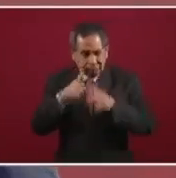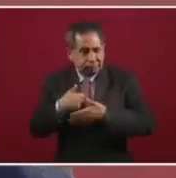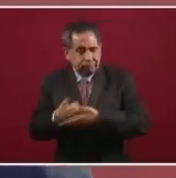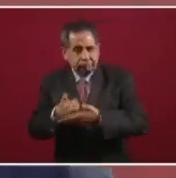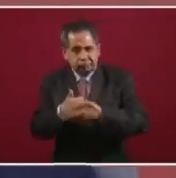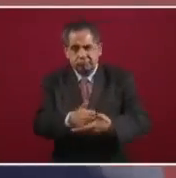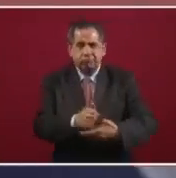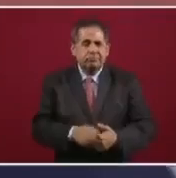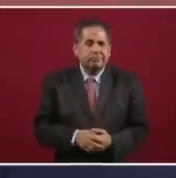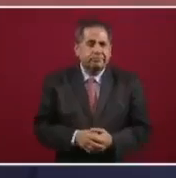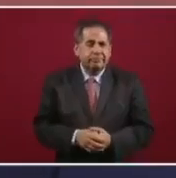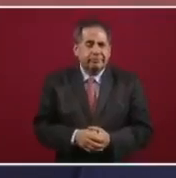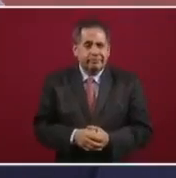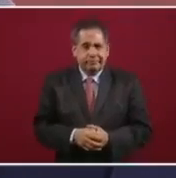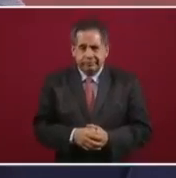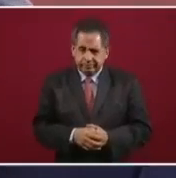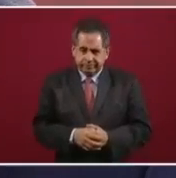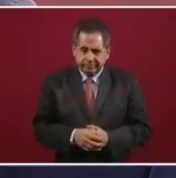Dirán,